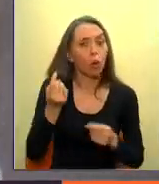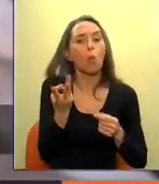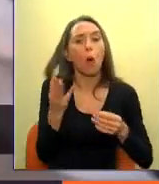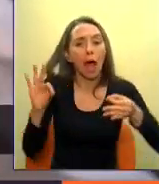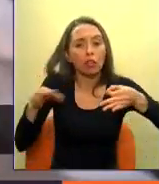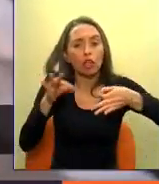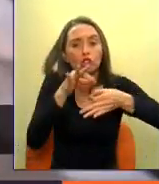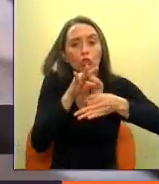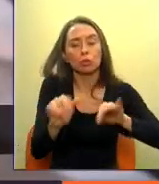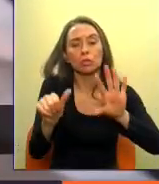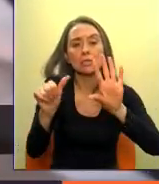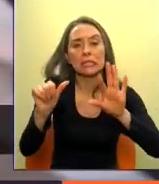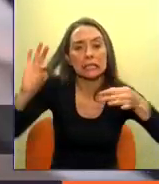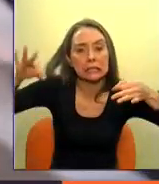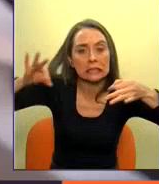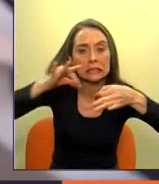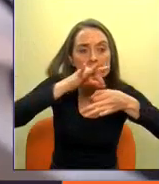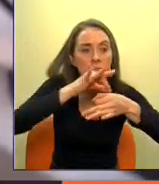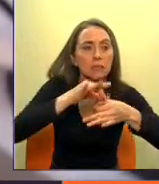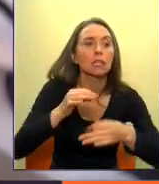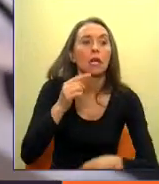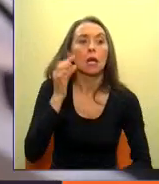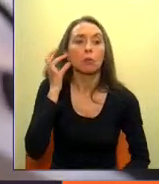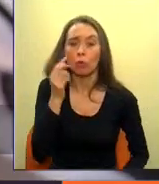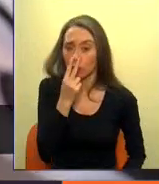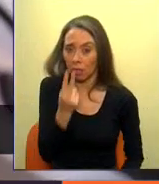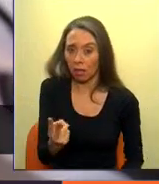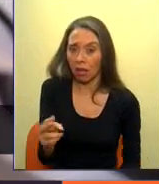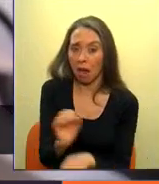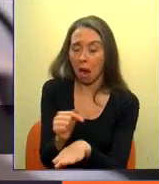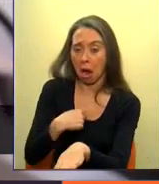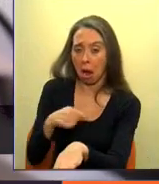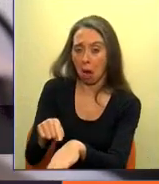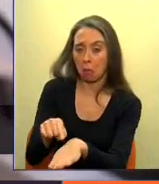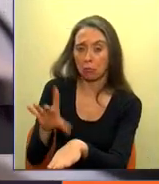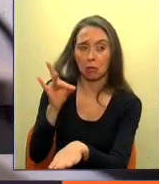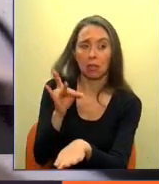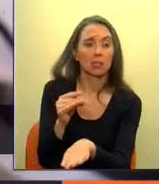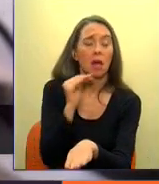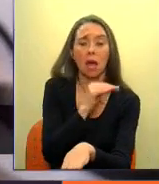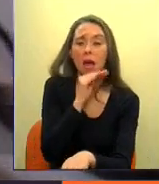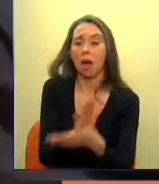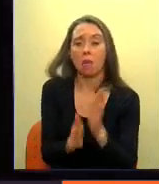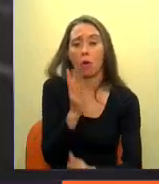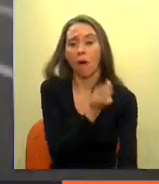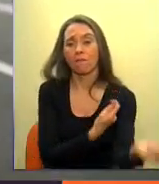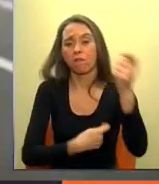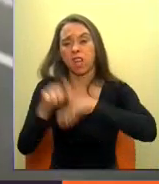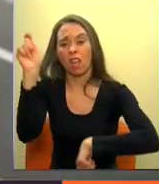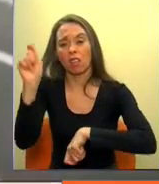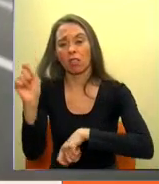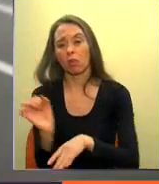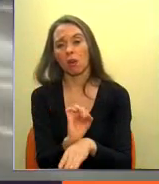para encontrarlo es venderlo lo más rápido posible